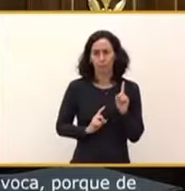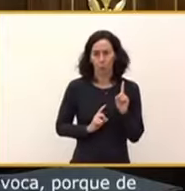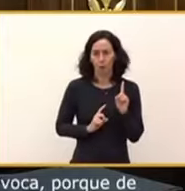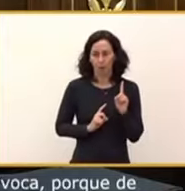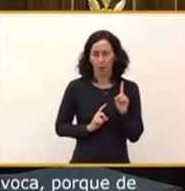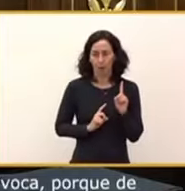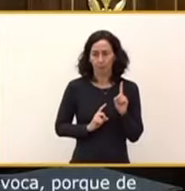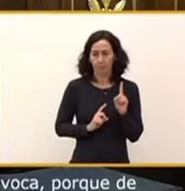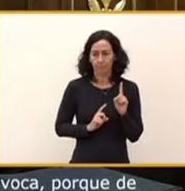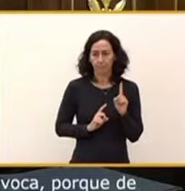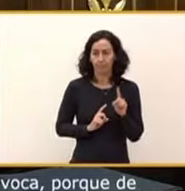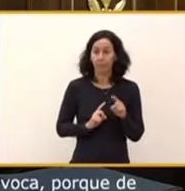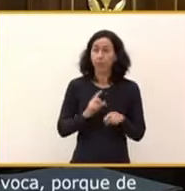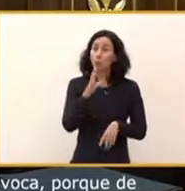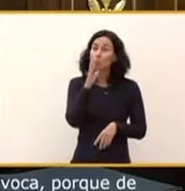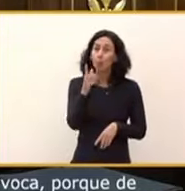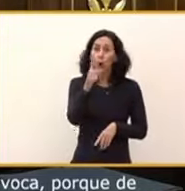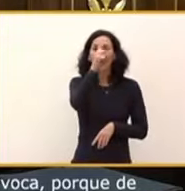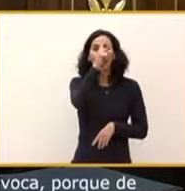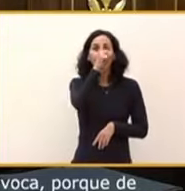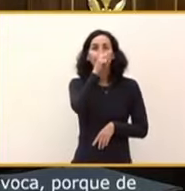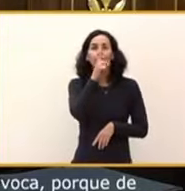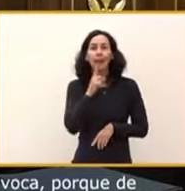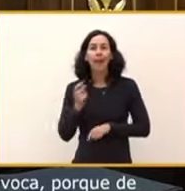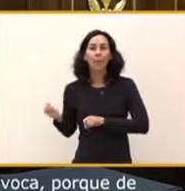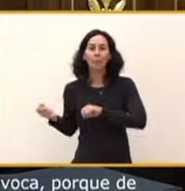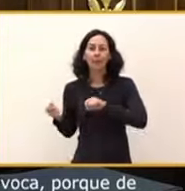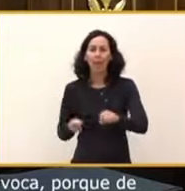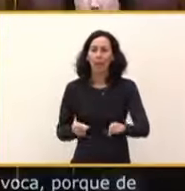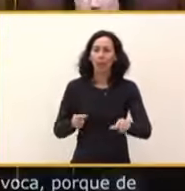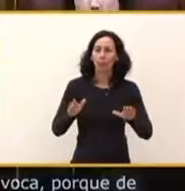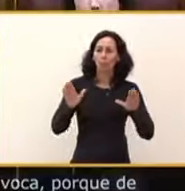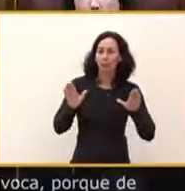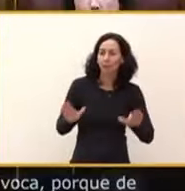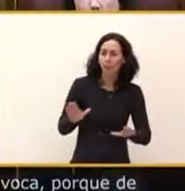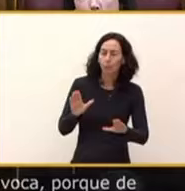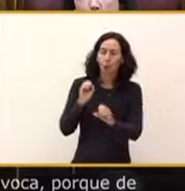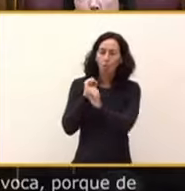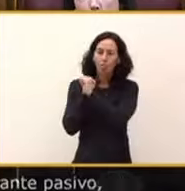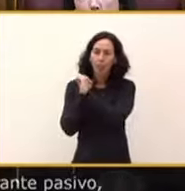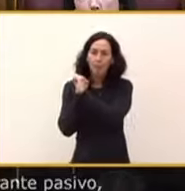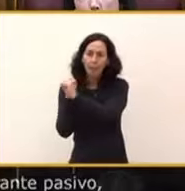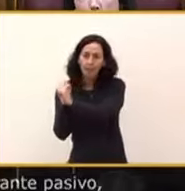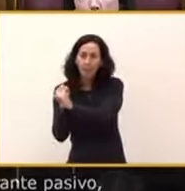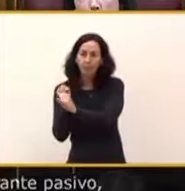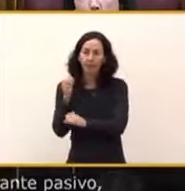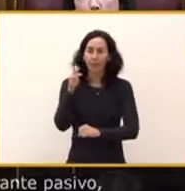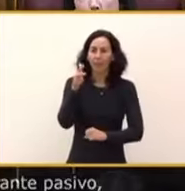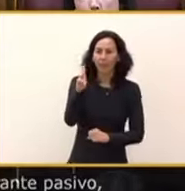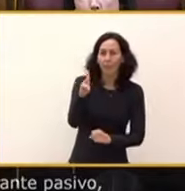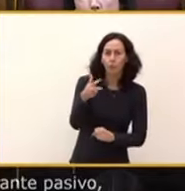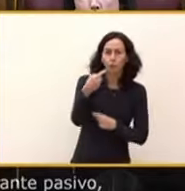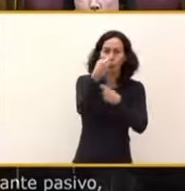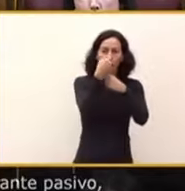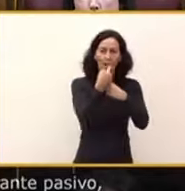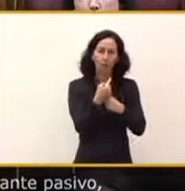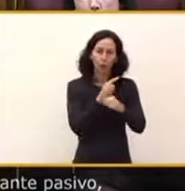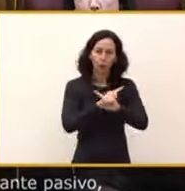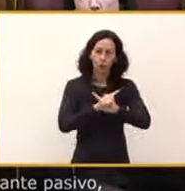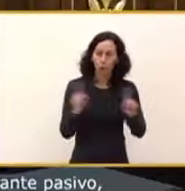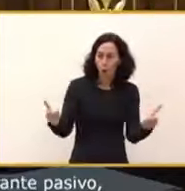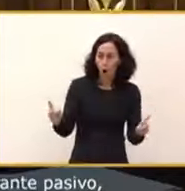al artículo de The Economist, asegurando que también este periódico ha hecho en algunas otras ocasiones, pues ha